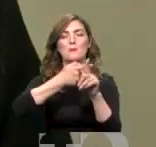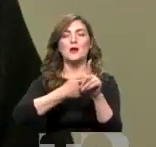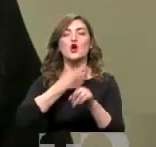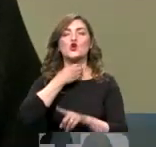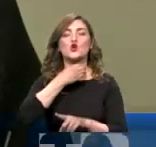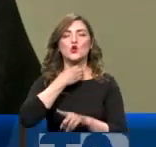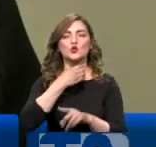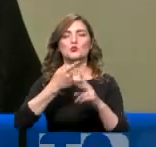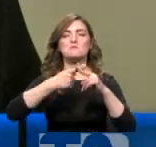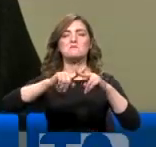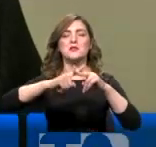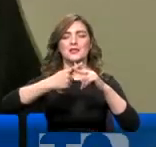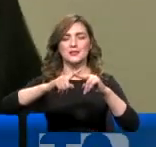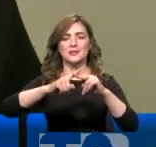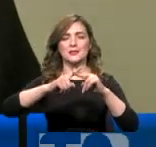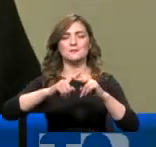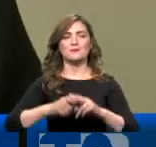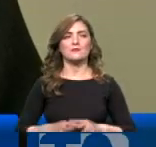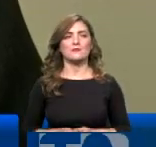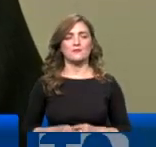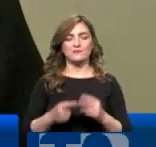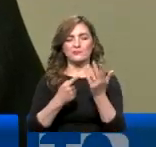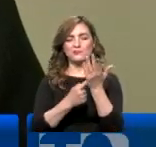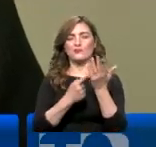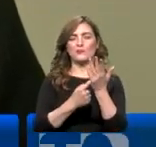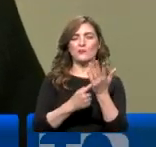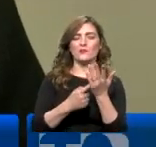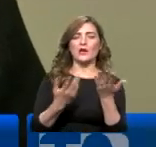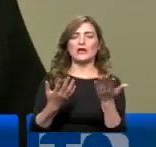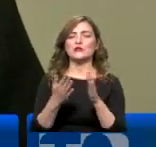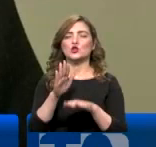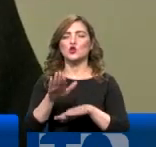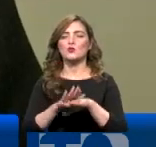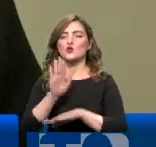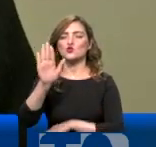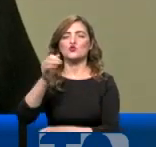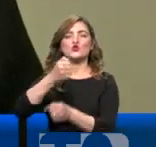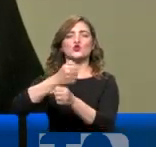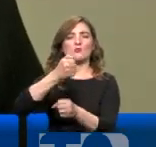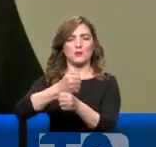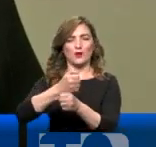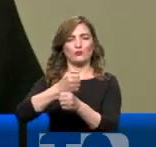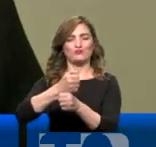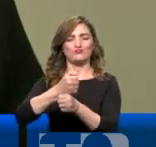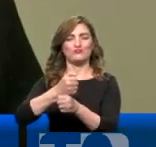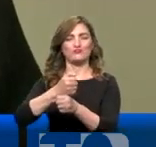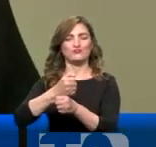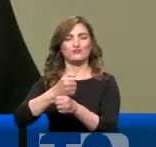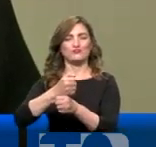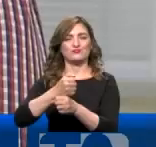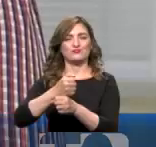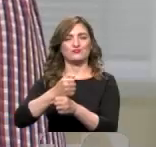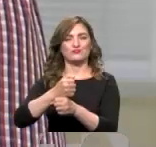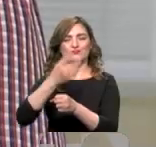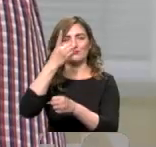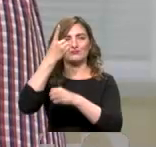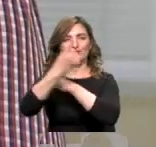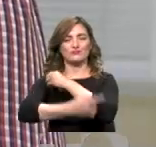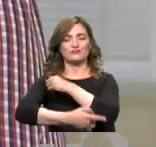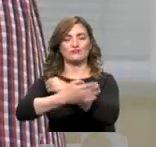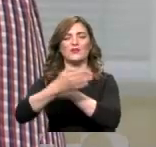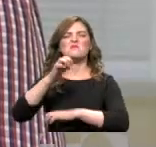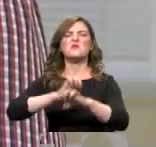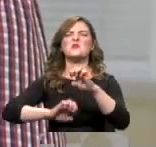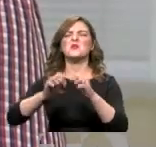previsto que ya arranquemos de cabeza. Es un análisis valorativo sobre la labor del juzgador en cuanto a sentenciar. Lo que tiene que